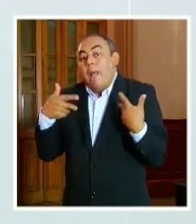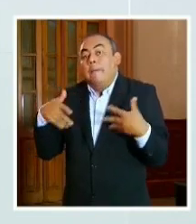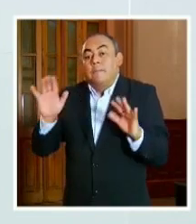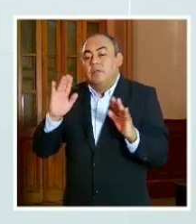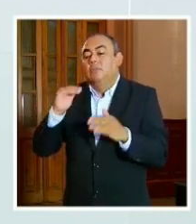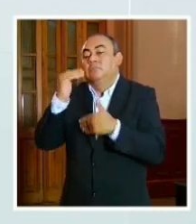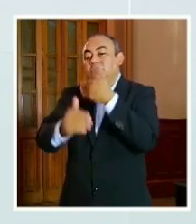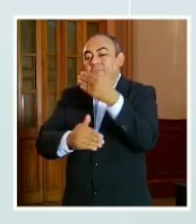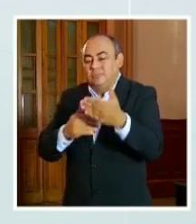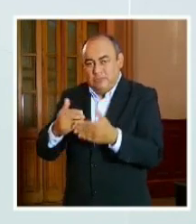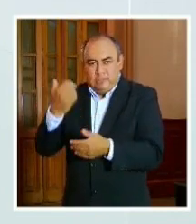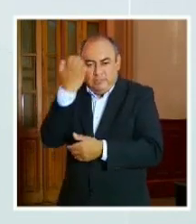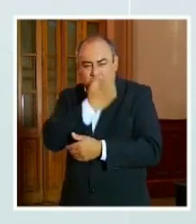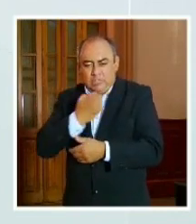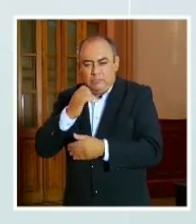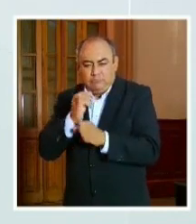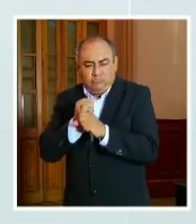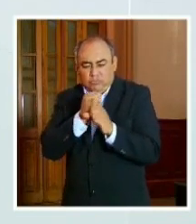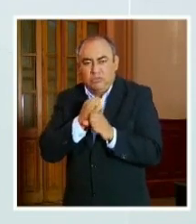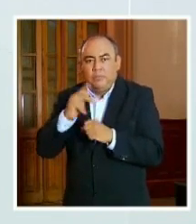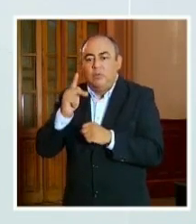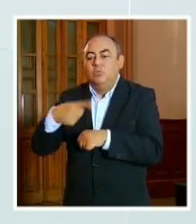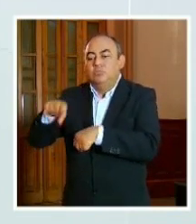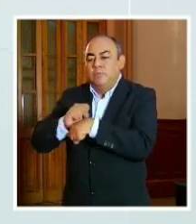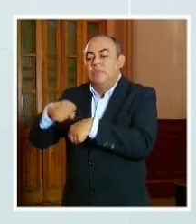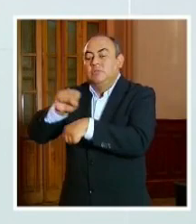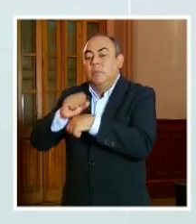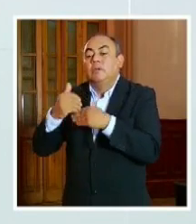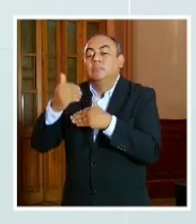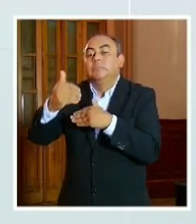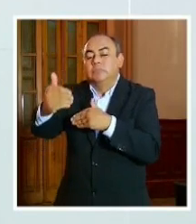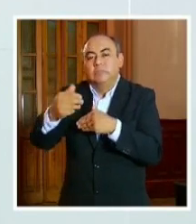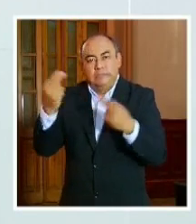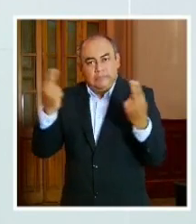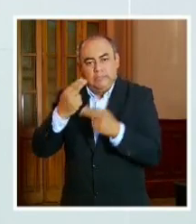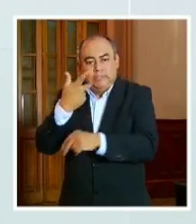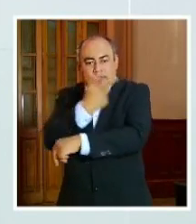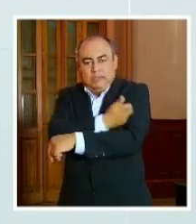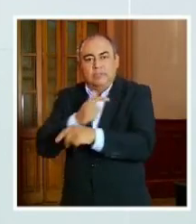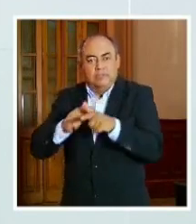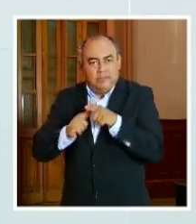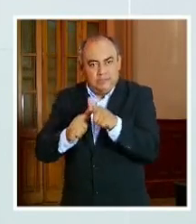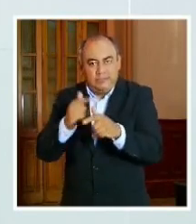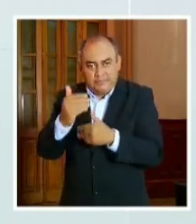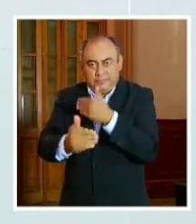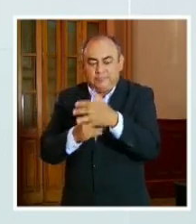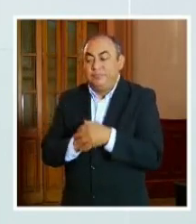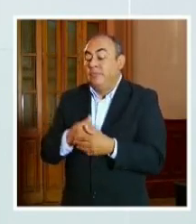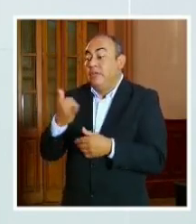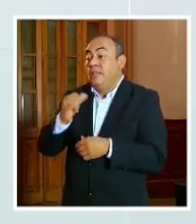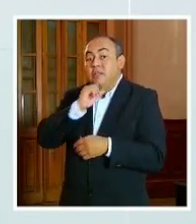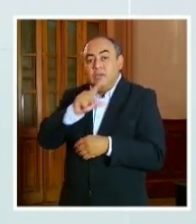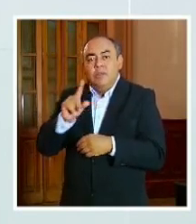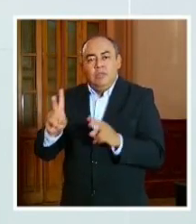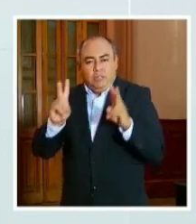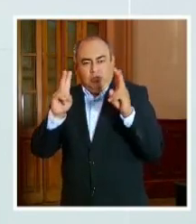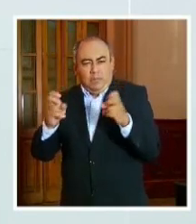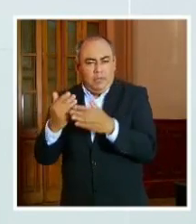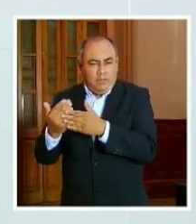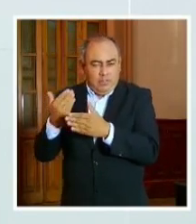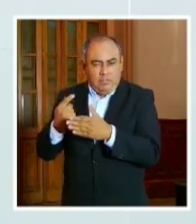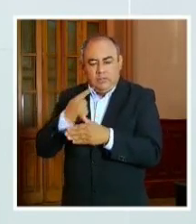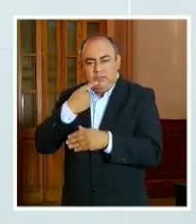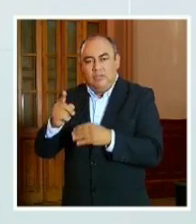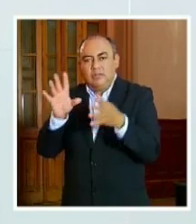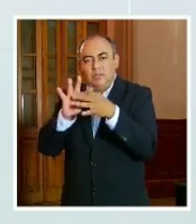tratar de avanzar mucho en estos meses en la vacunación y por supuesto retomar el resto de los temas, el tema que ya habíamos visto